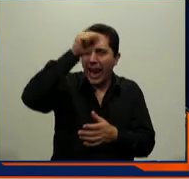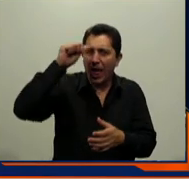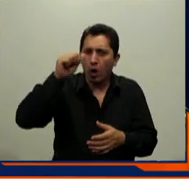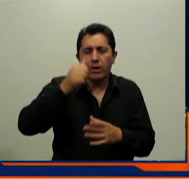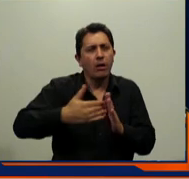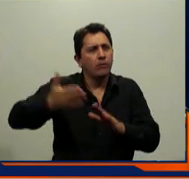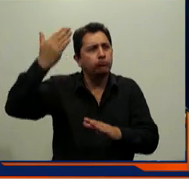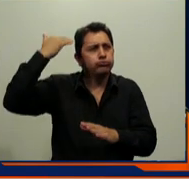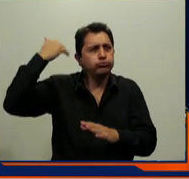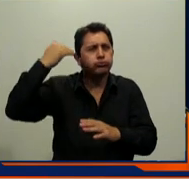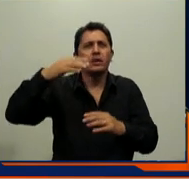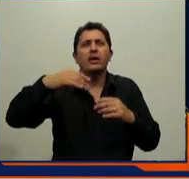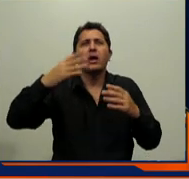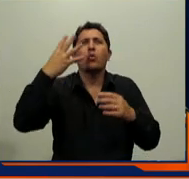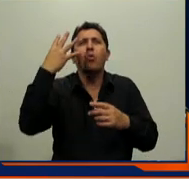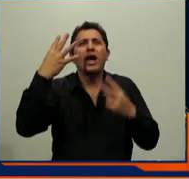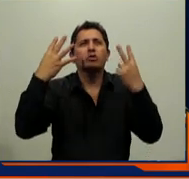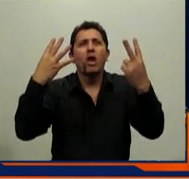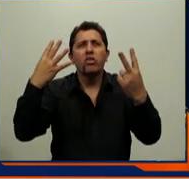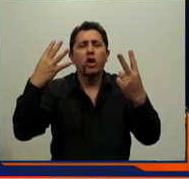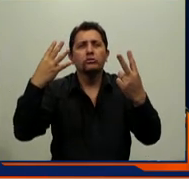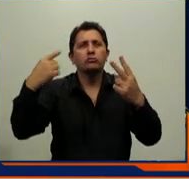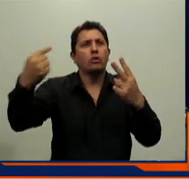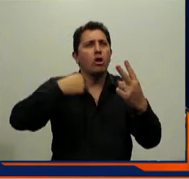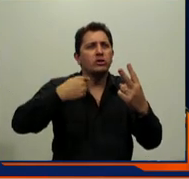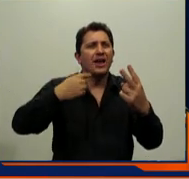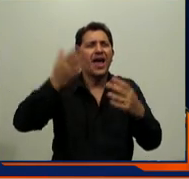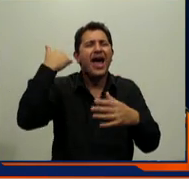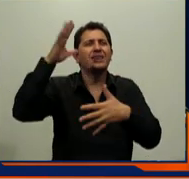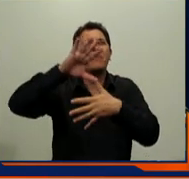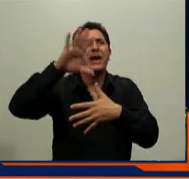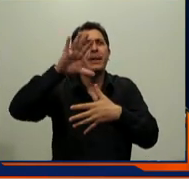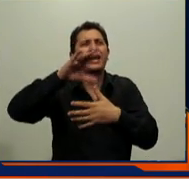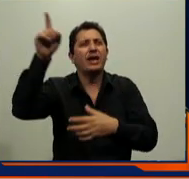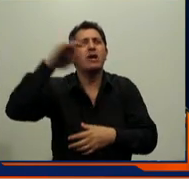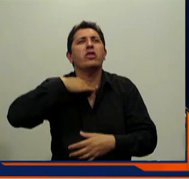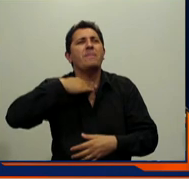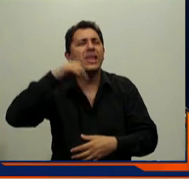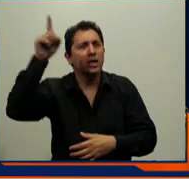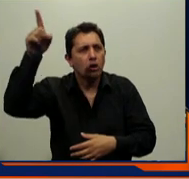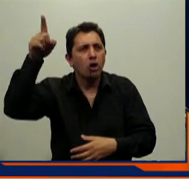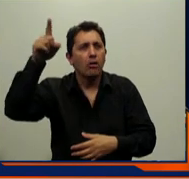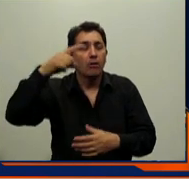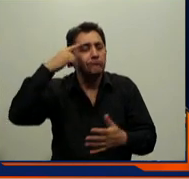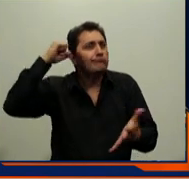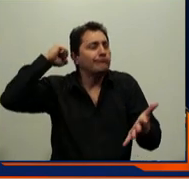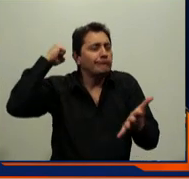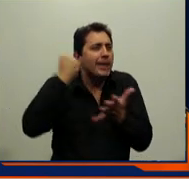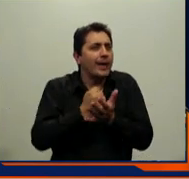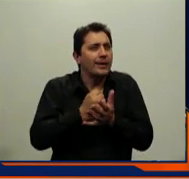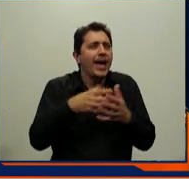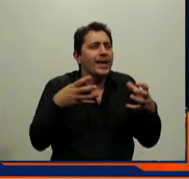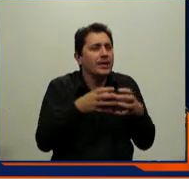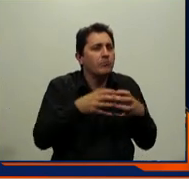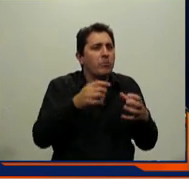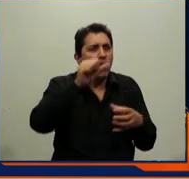aquel 4-2 en contra y por primera vez en un Panamericano en Guadalajara 2011, ha quedado algo marcado en el corazón